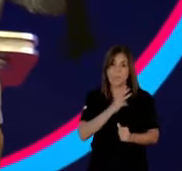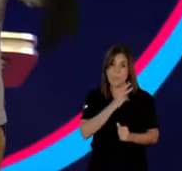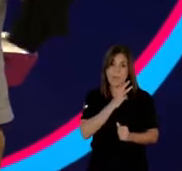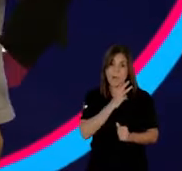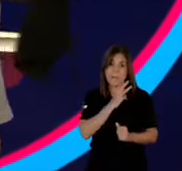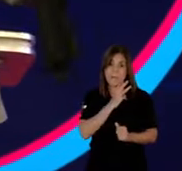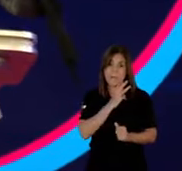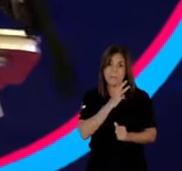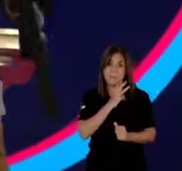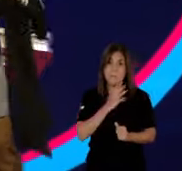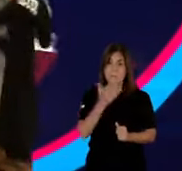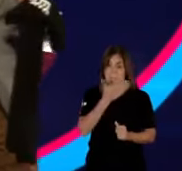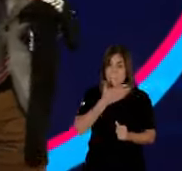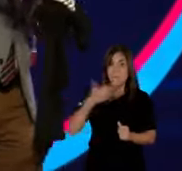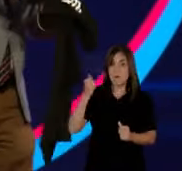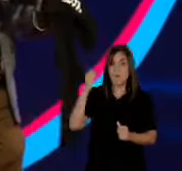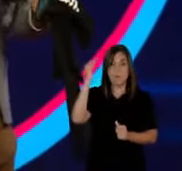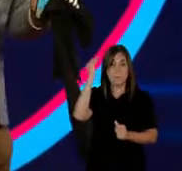guía turístico, ella lo corrige.